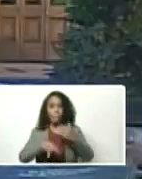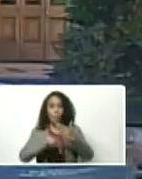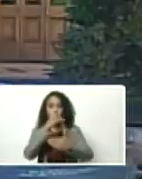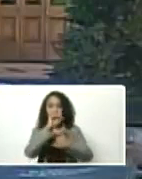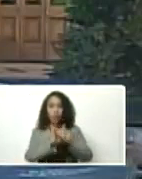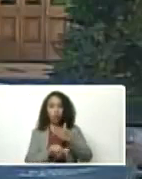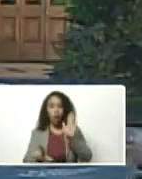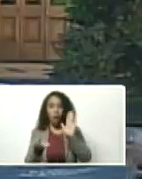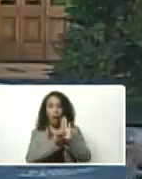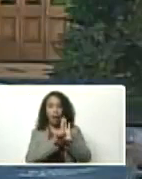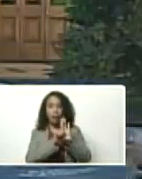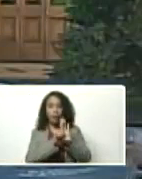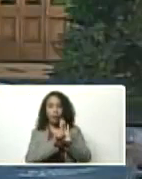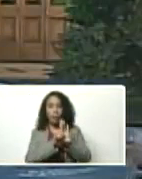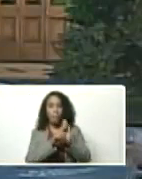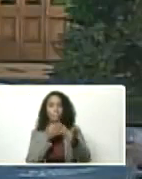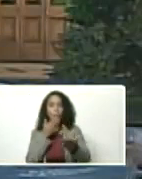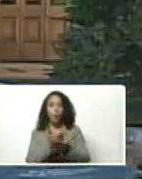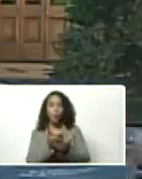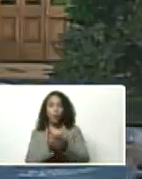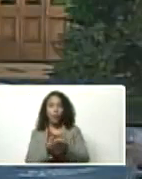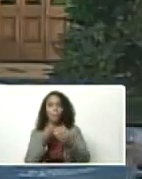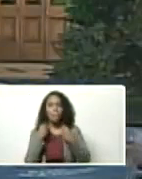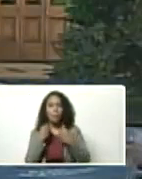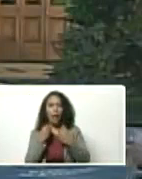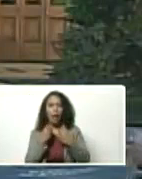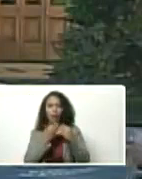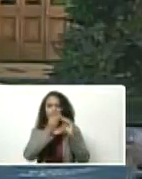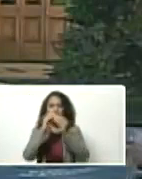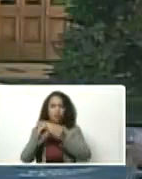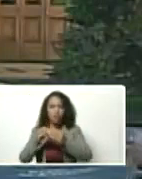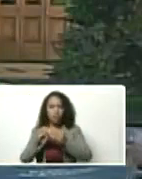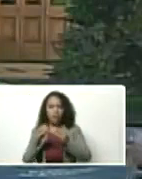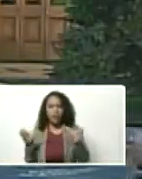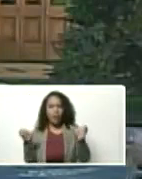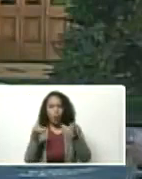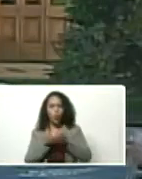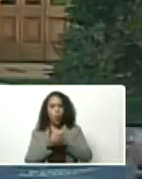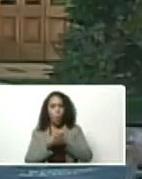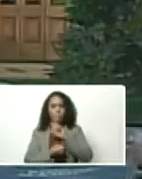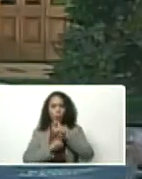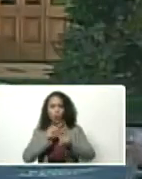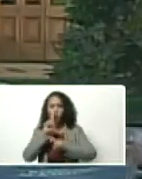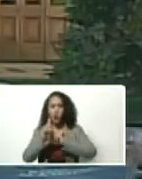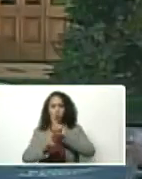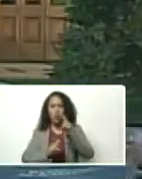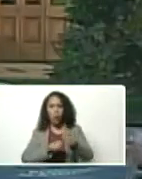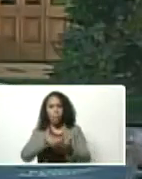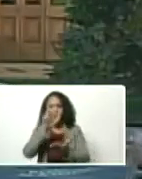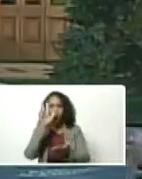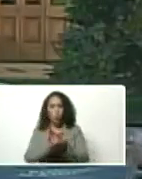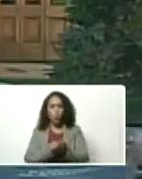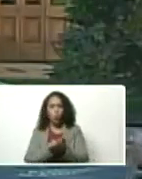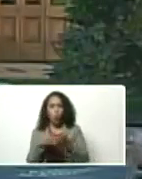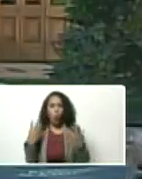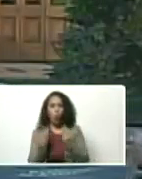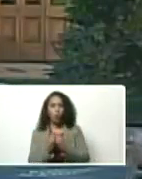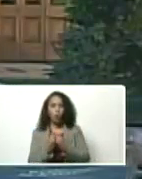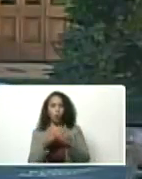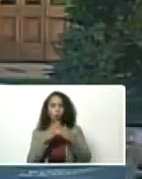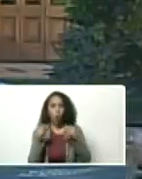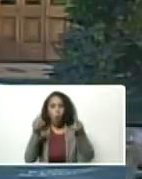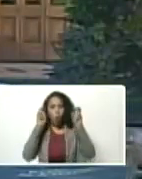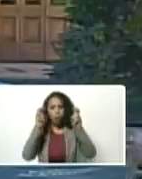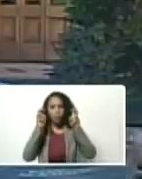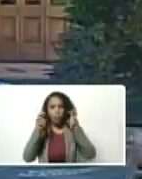ley para ser consensuado, consultado y aprobado conjuntamente con todos los